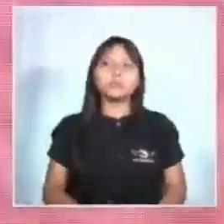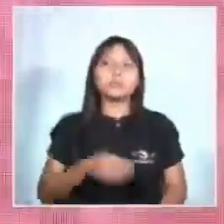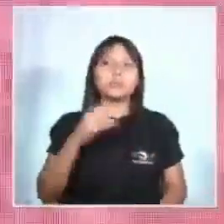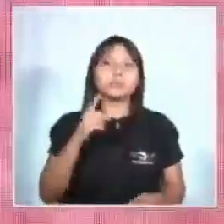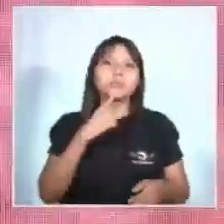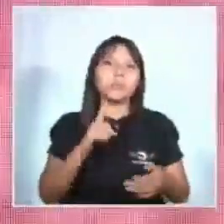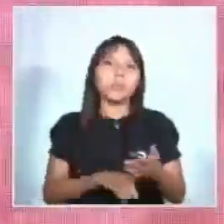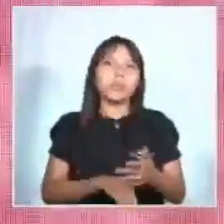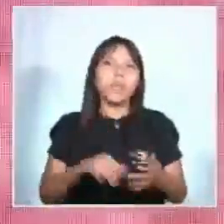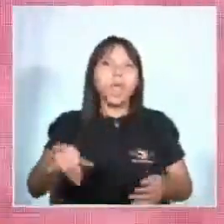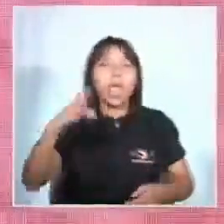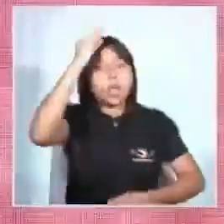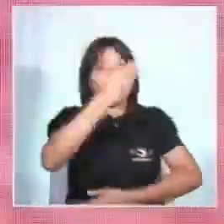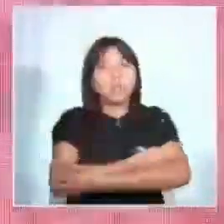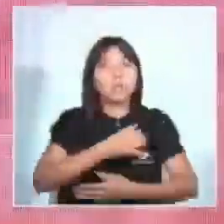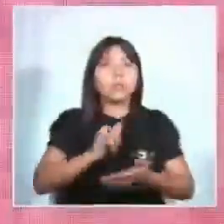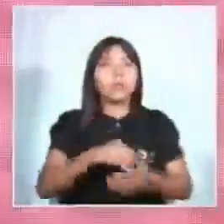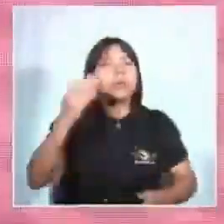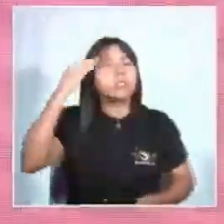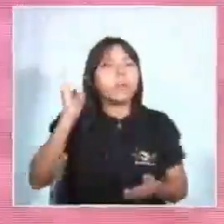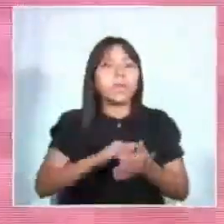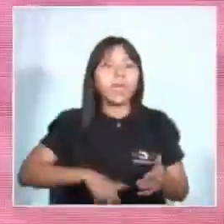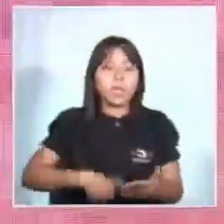hijo sabe que nació con aprobación.